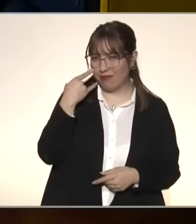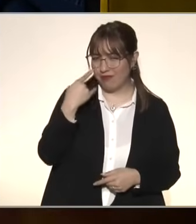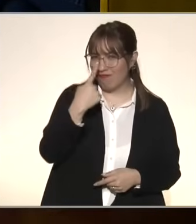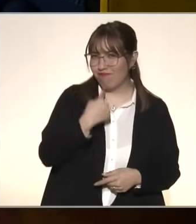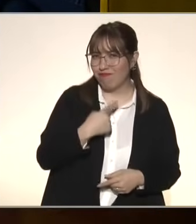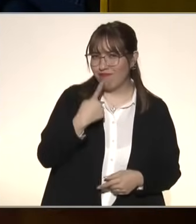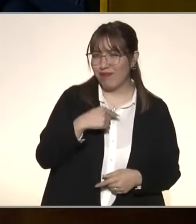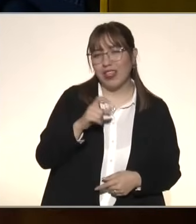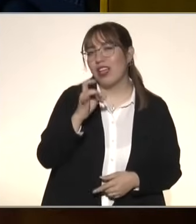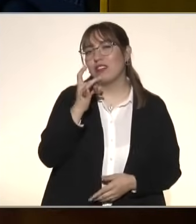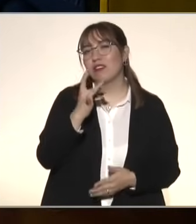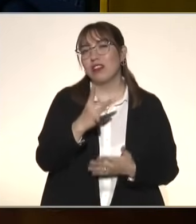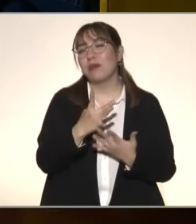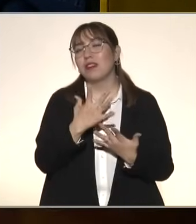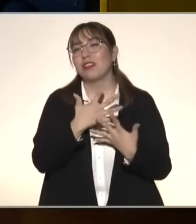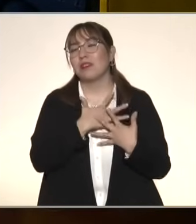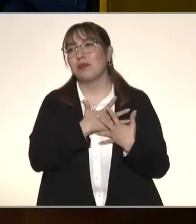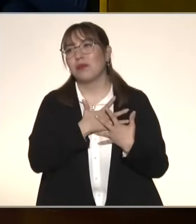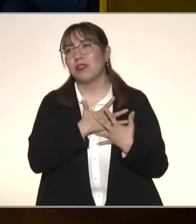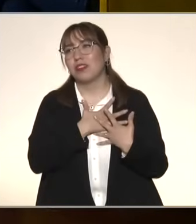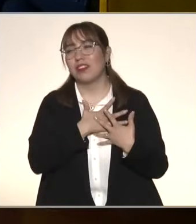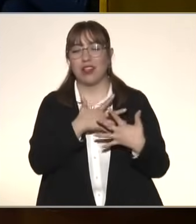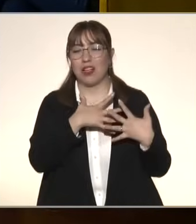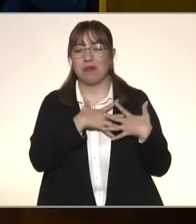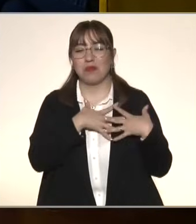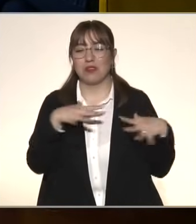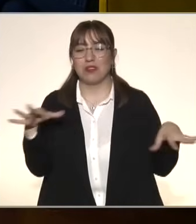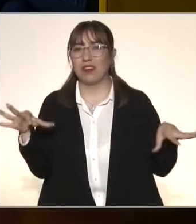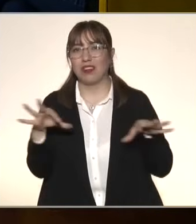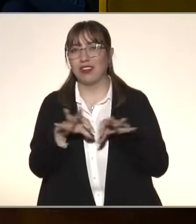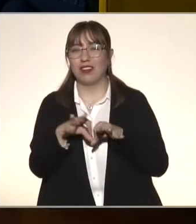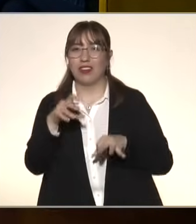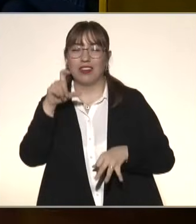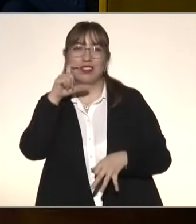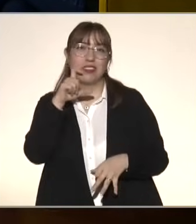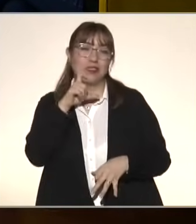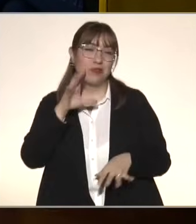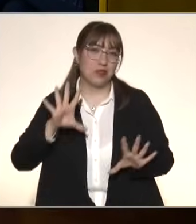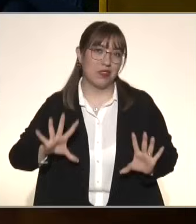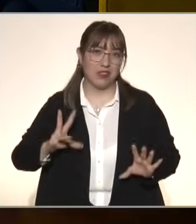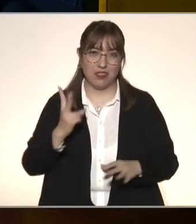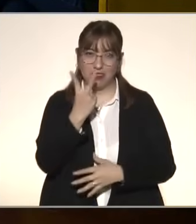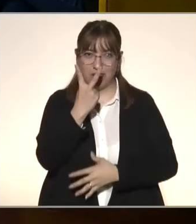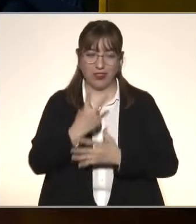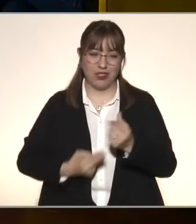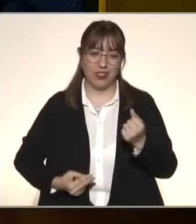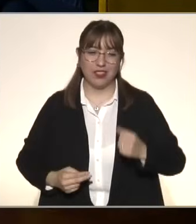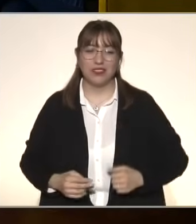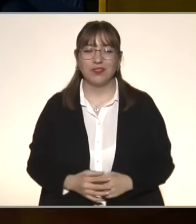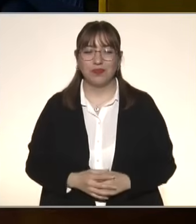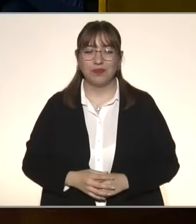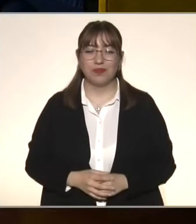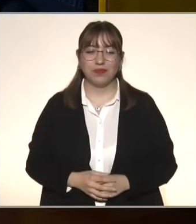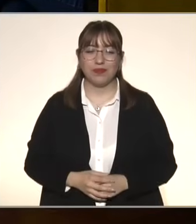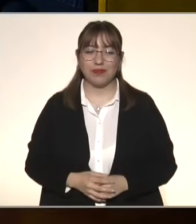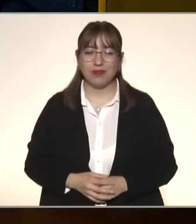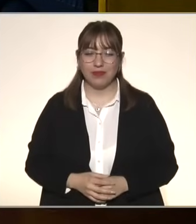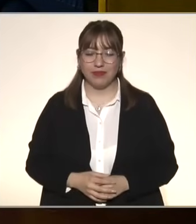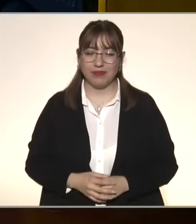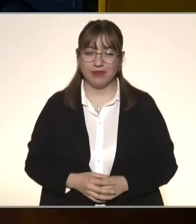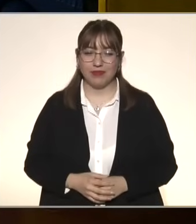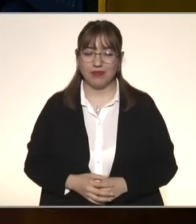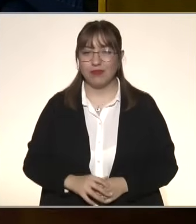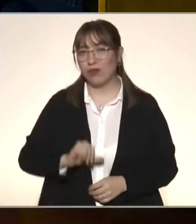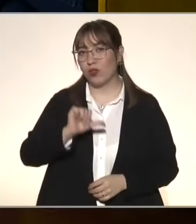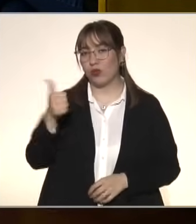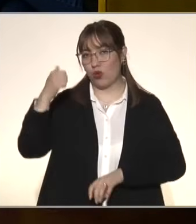amor. Ese es el amor. El amor no incluye la sexualidad. No es lo mismo que el amor. Pues a lo mejor si te pones ambos, pues ya es otra cosa. También nos dicen, barrer